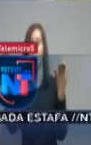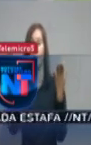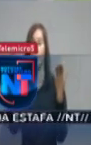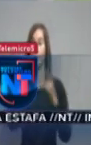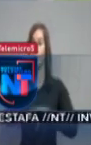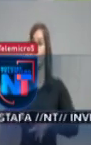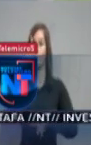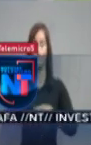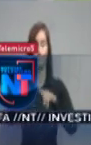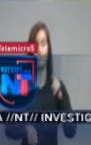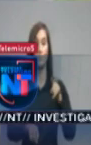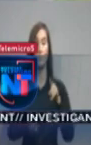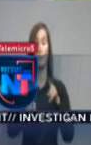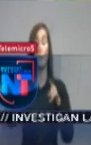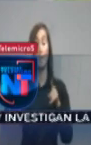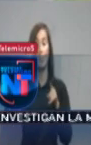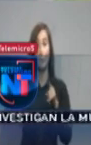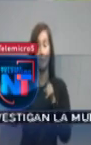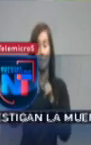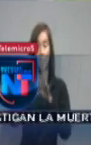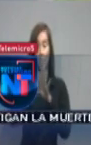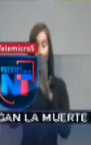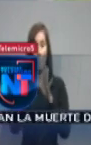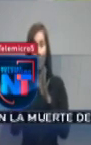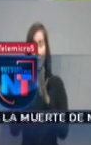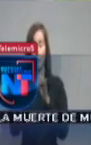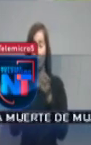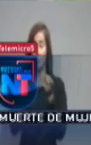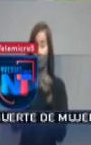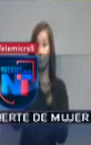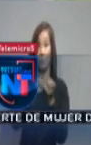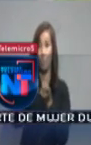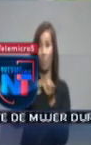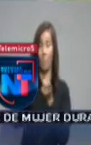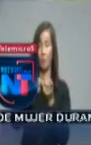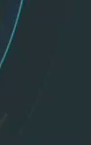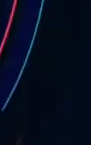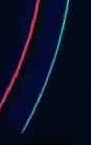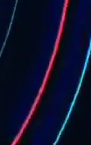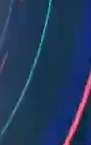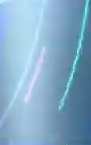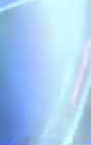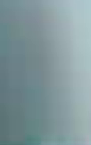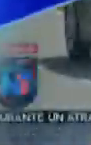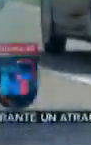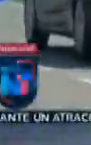Domingo. Elvania Flores, Noticias Telemicron.